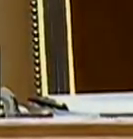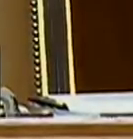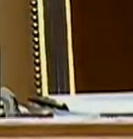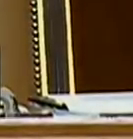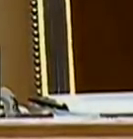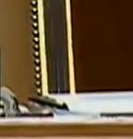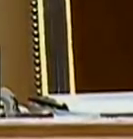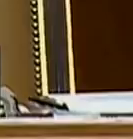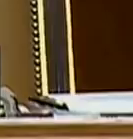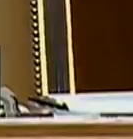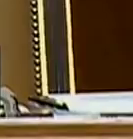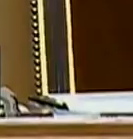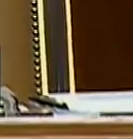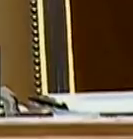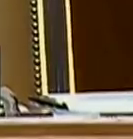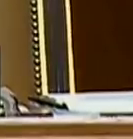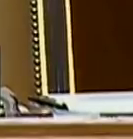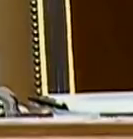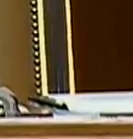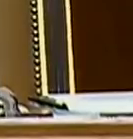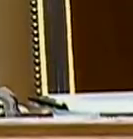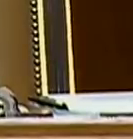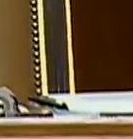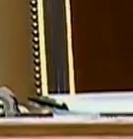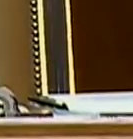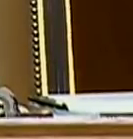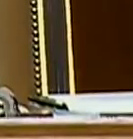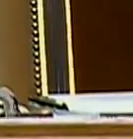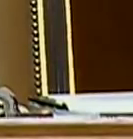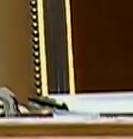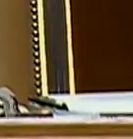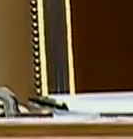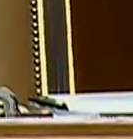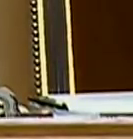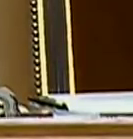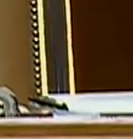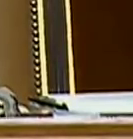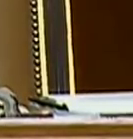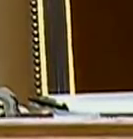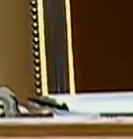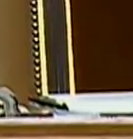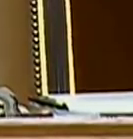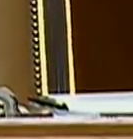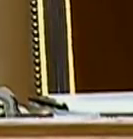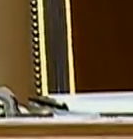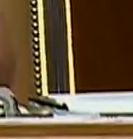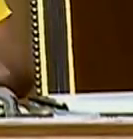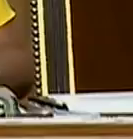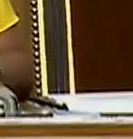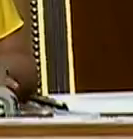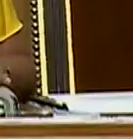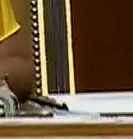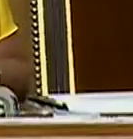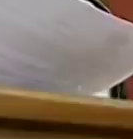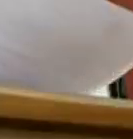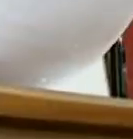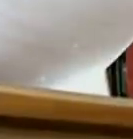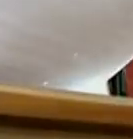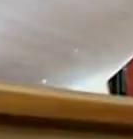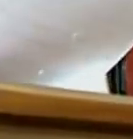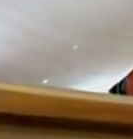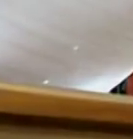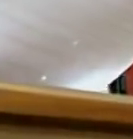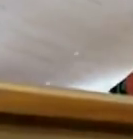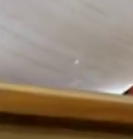Sírvase, por favor, dar inicio a la lectura de los artículos que estaban pendientes por aprobación. Se